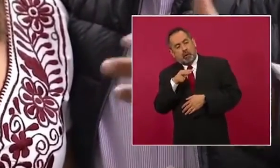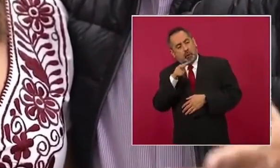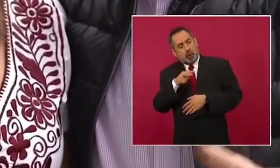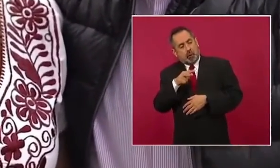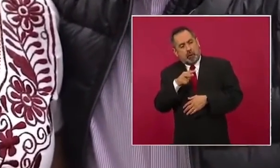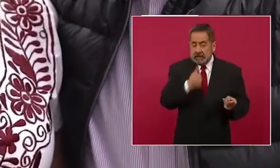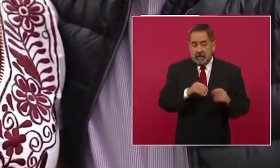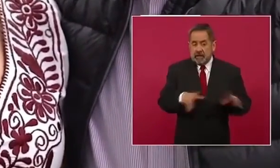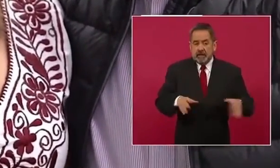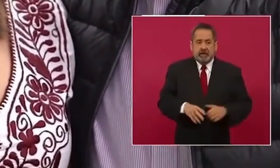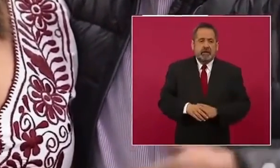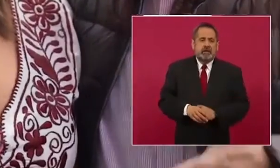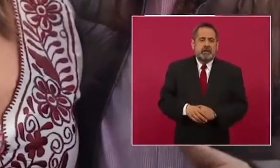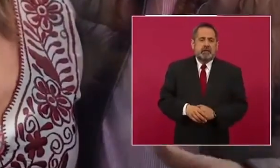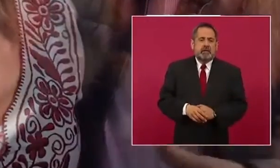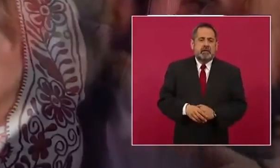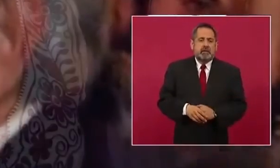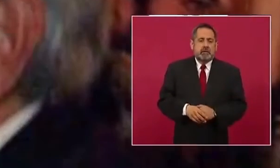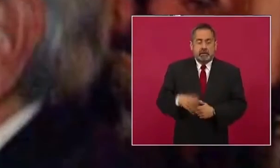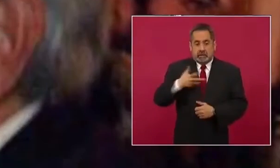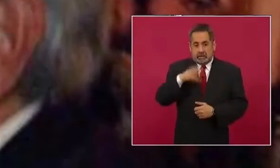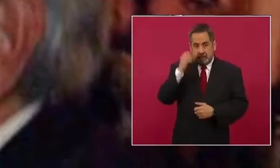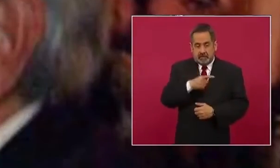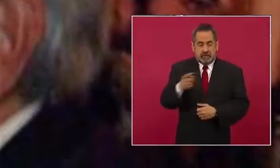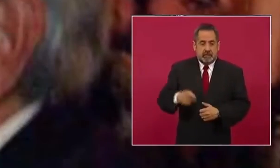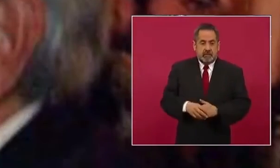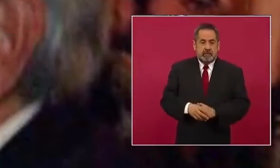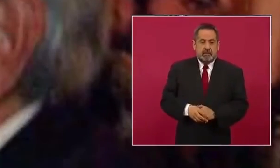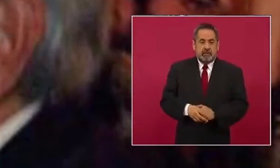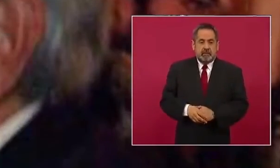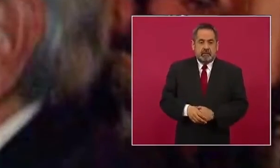representar, les va a gobernar con honestidad y con